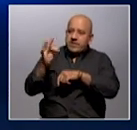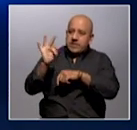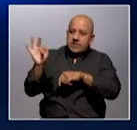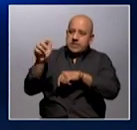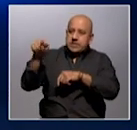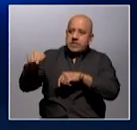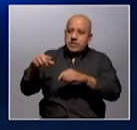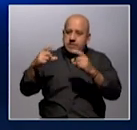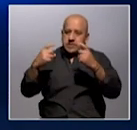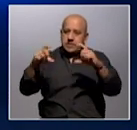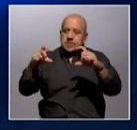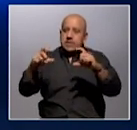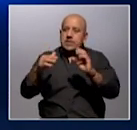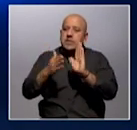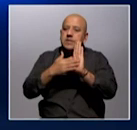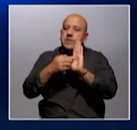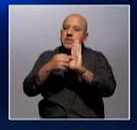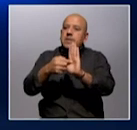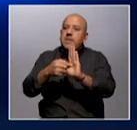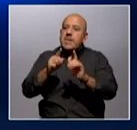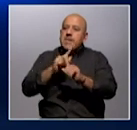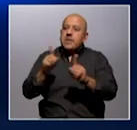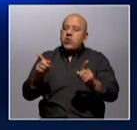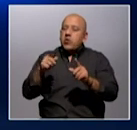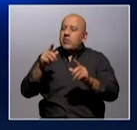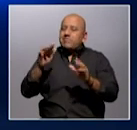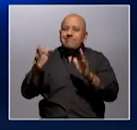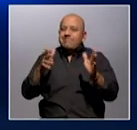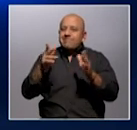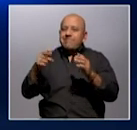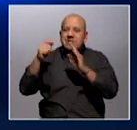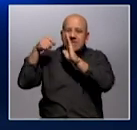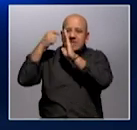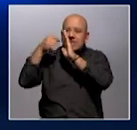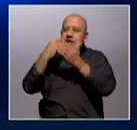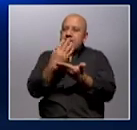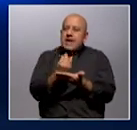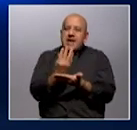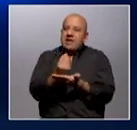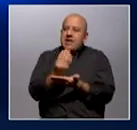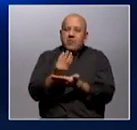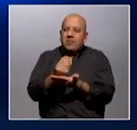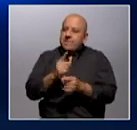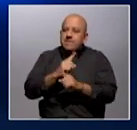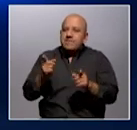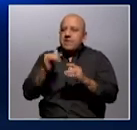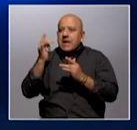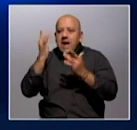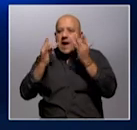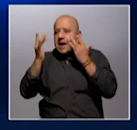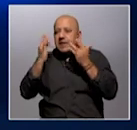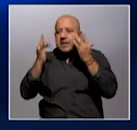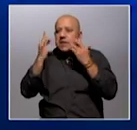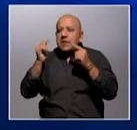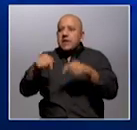en un fragmento habla de que él no le gusta tiene narrativo no le gusta la literatura narrativa o sea porque no le gusta el arte que